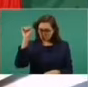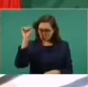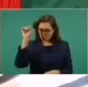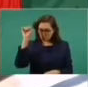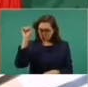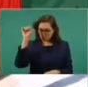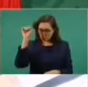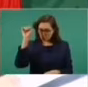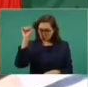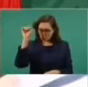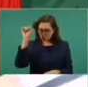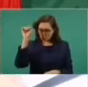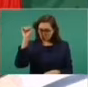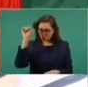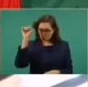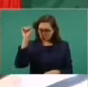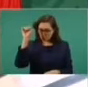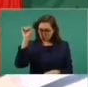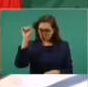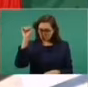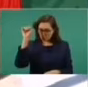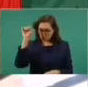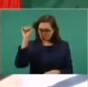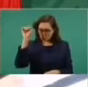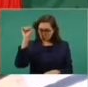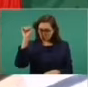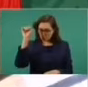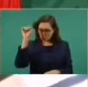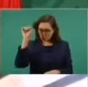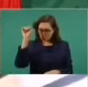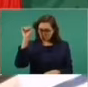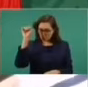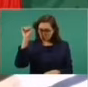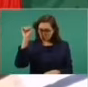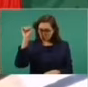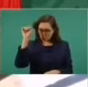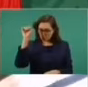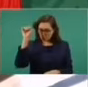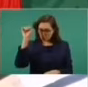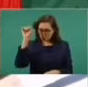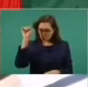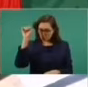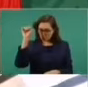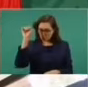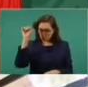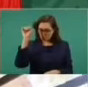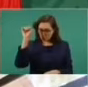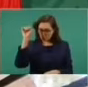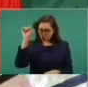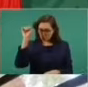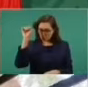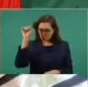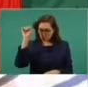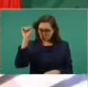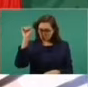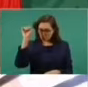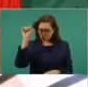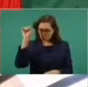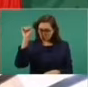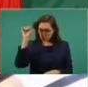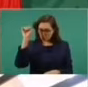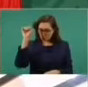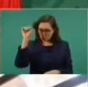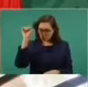pues también hubiese estado agradecida por haberme devuelto mi trabajo. Miren, compañeros, la verdad es